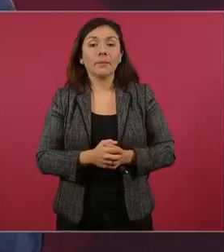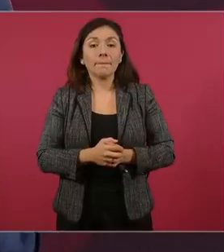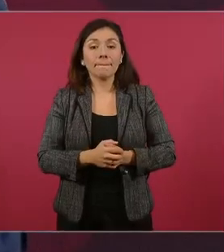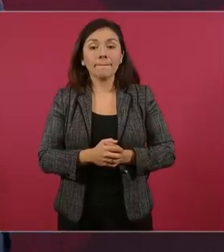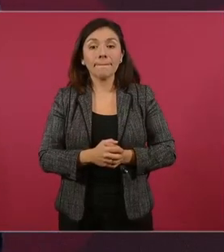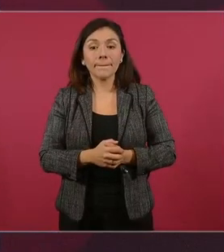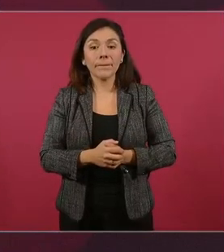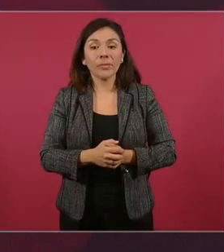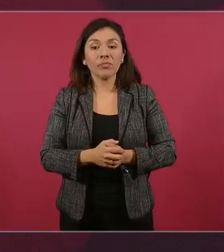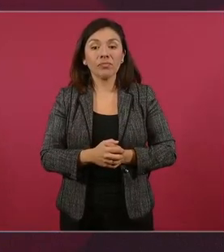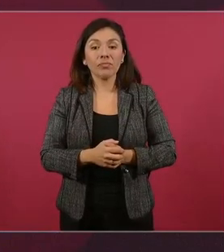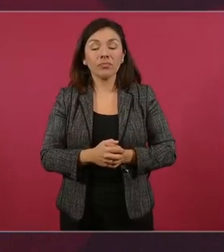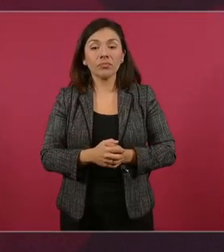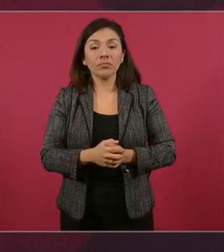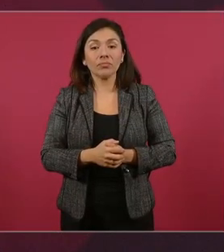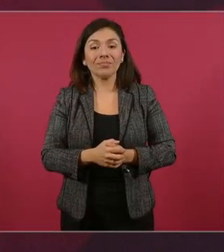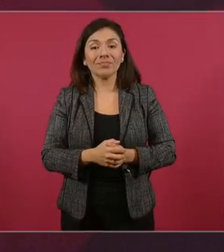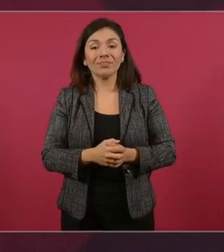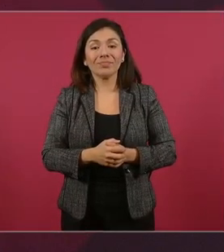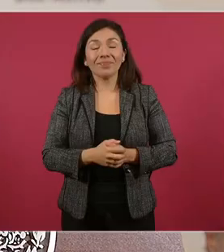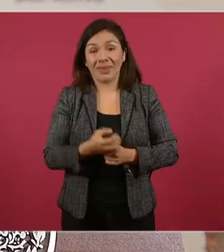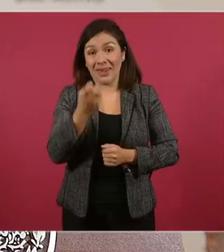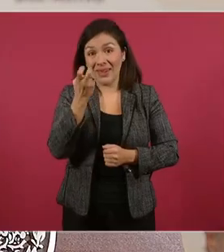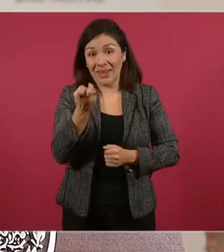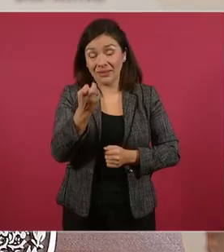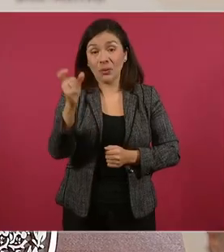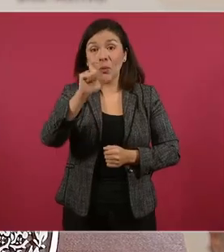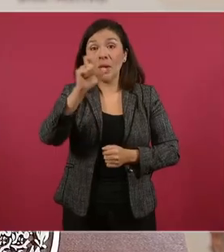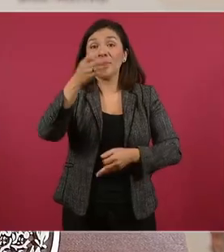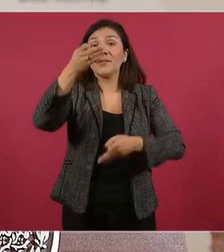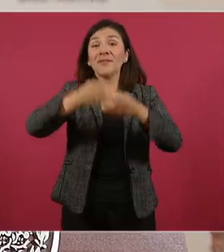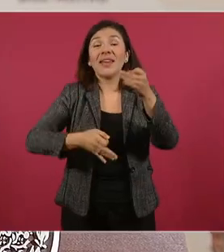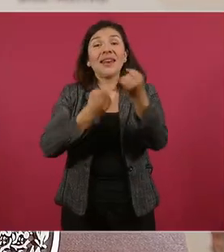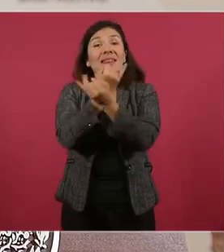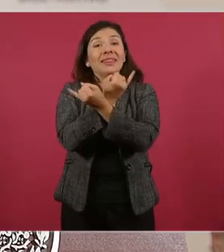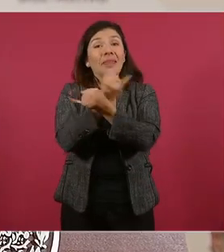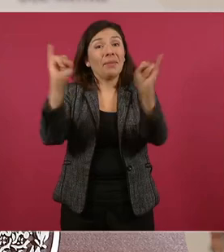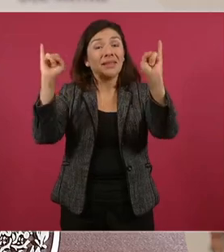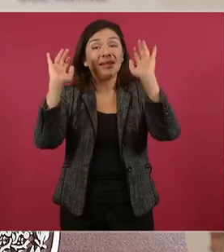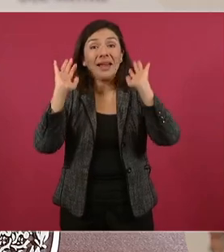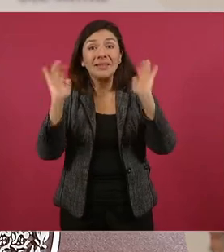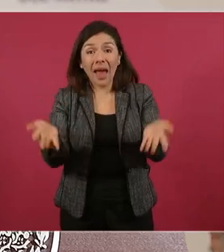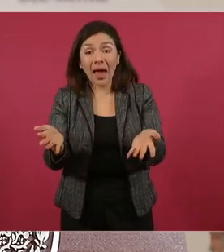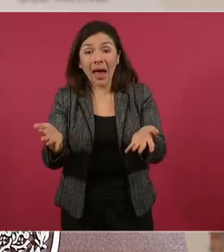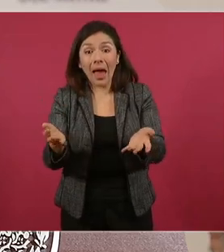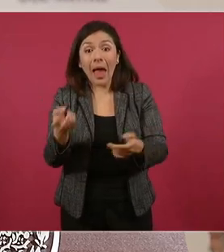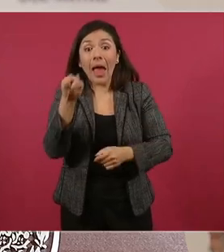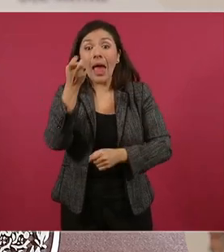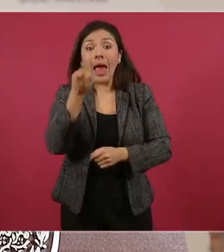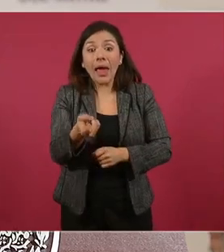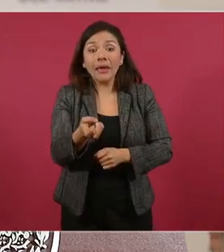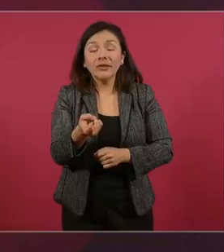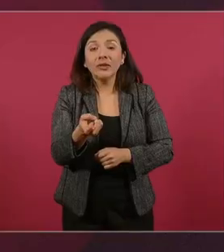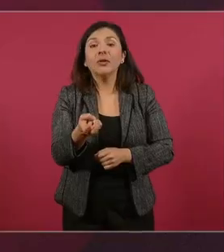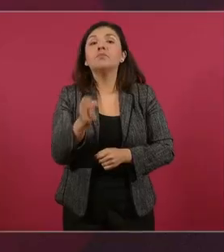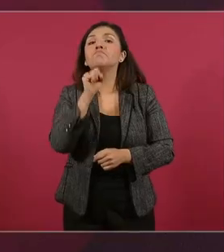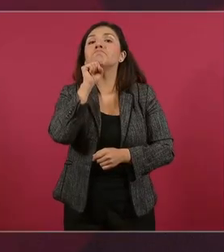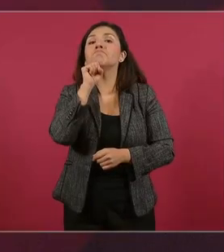Y exactamente cuando se logra la independencia es cuando se